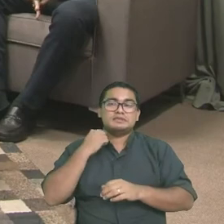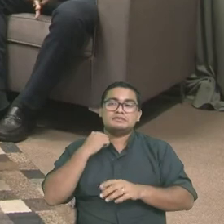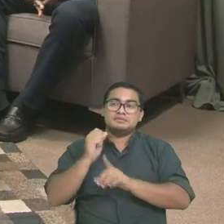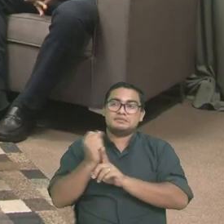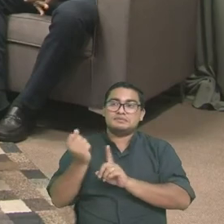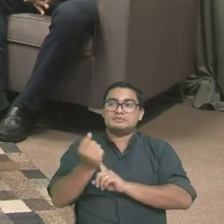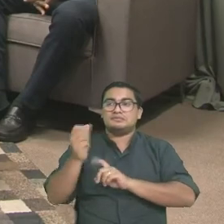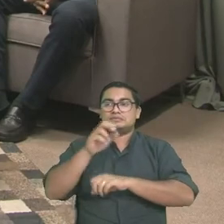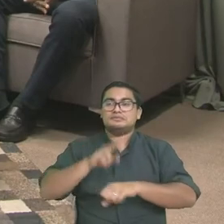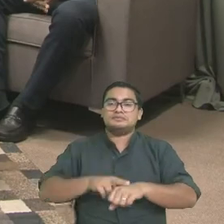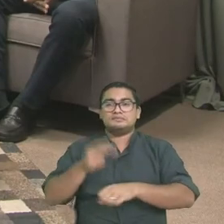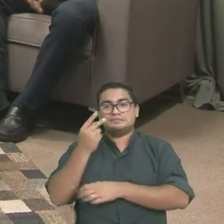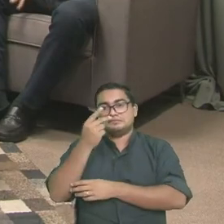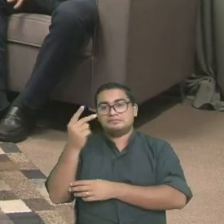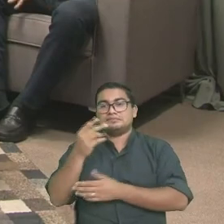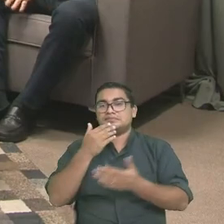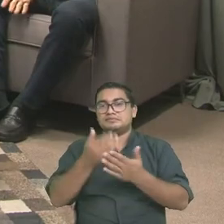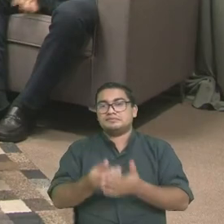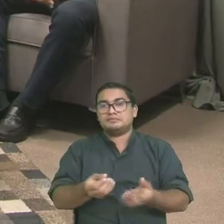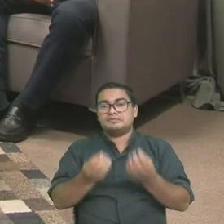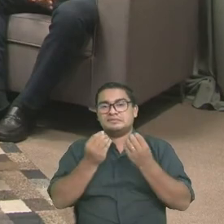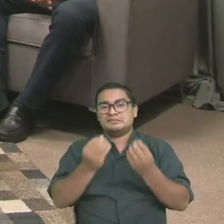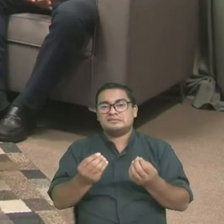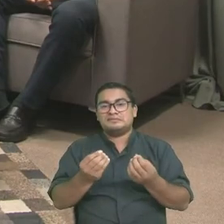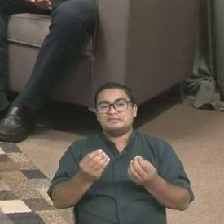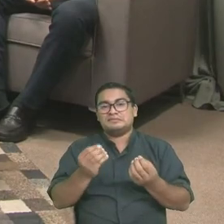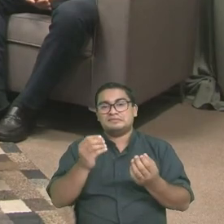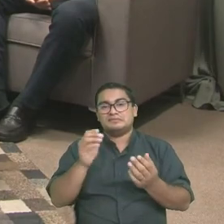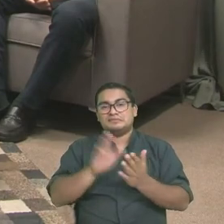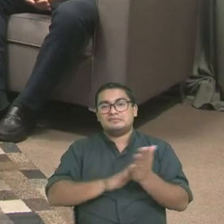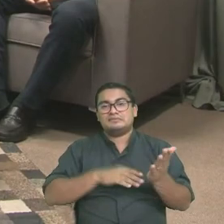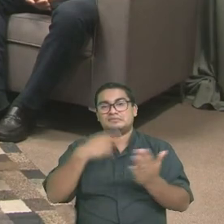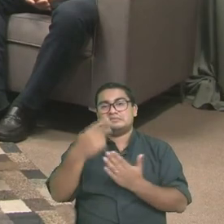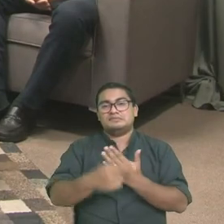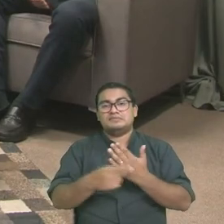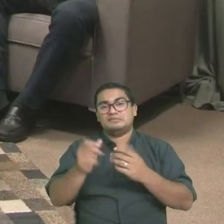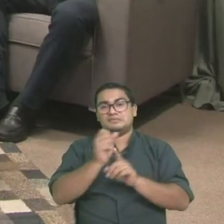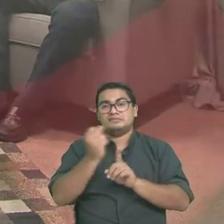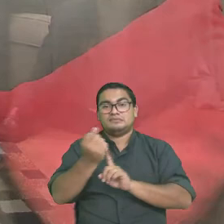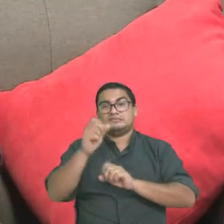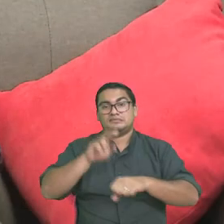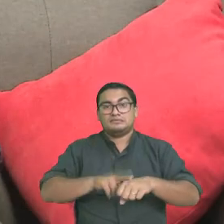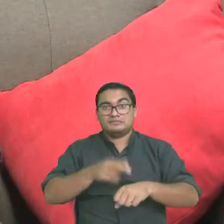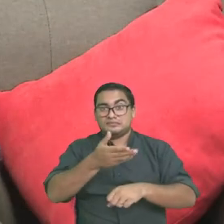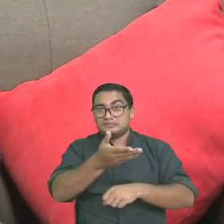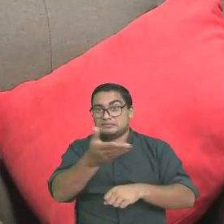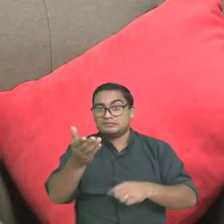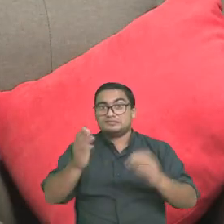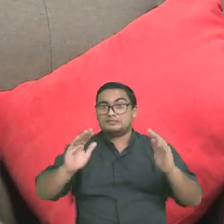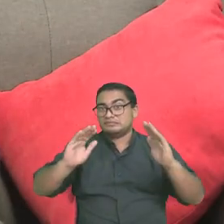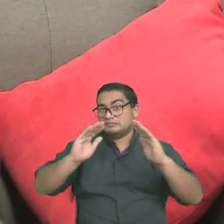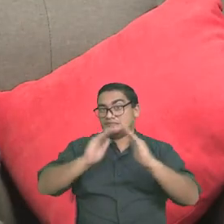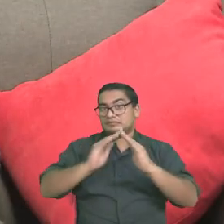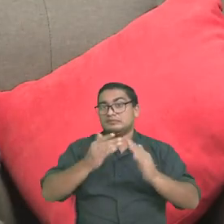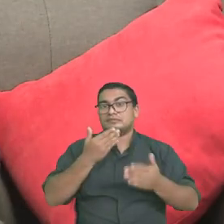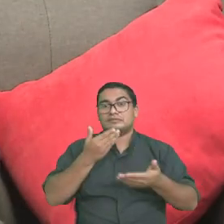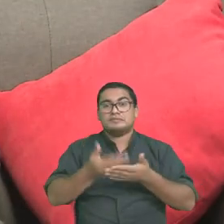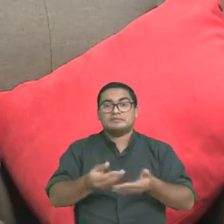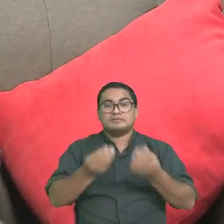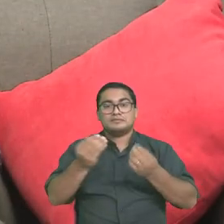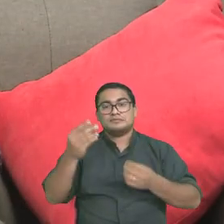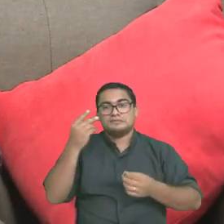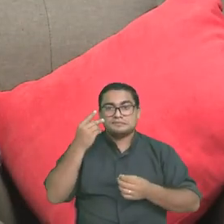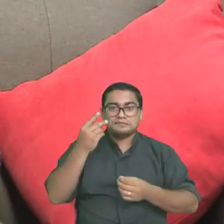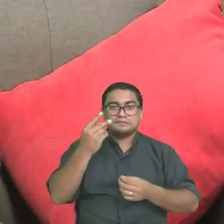plenario. Muchas gracias por acompañarnos en esta oportunidad en su programa desde el Parlamento a ambos. Okay. Gracias. Y a usted que está en su hogar también, muchísimas gracias por habernos